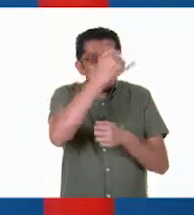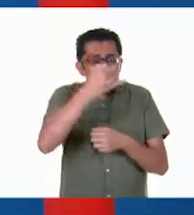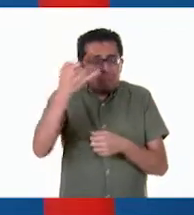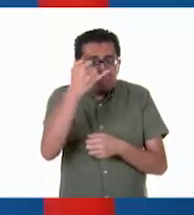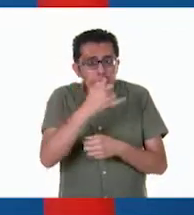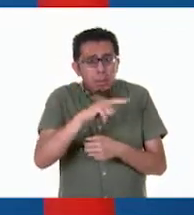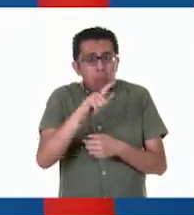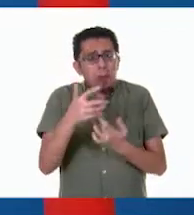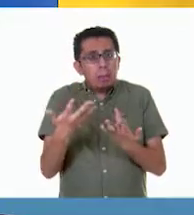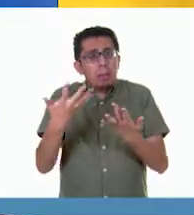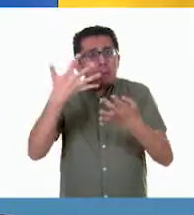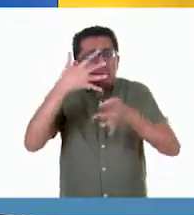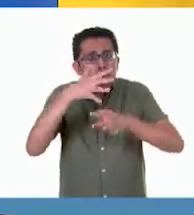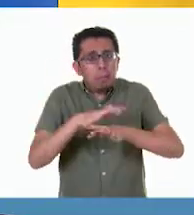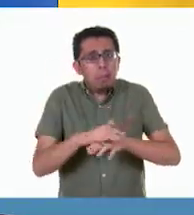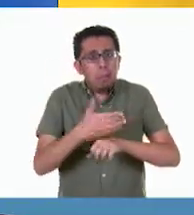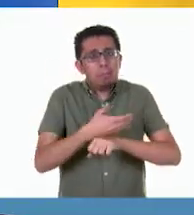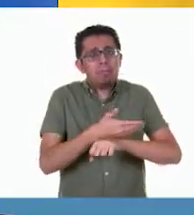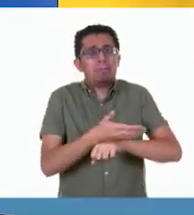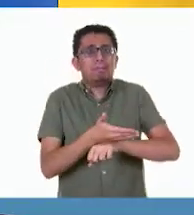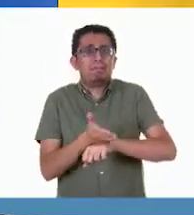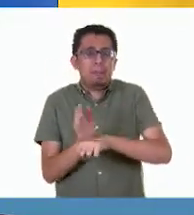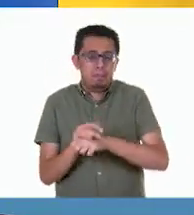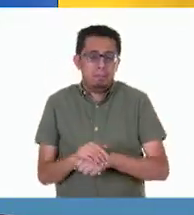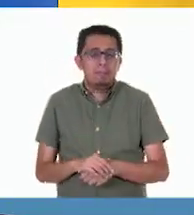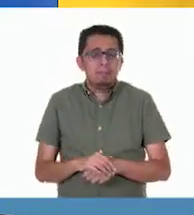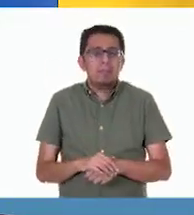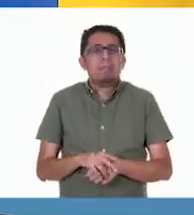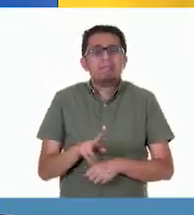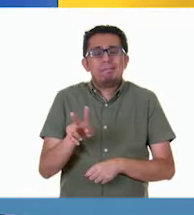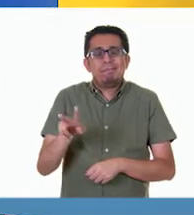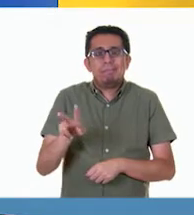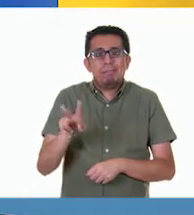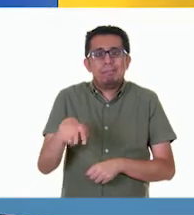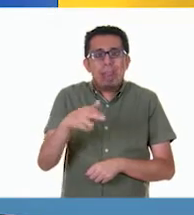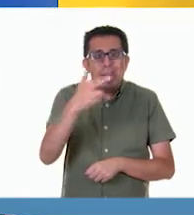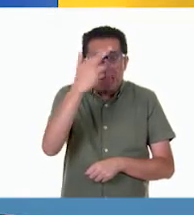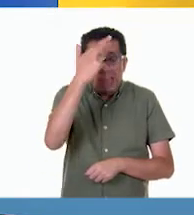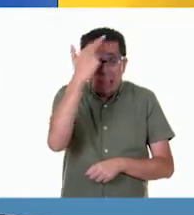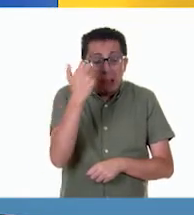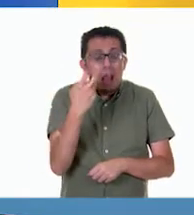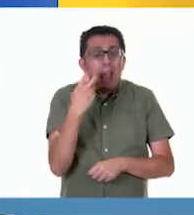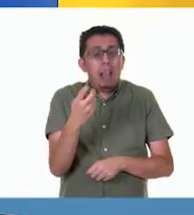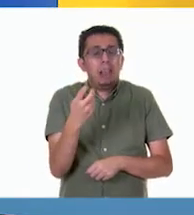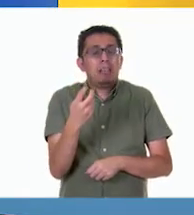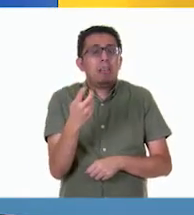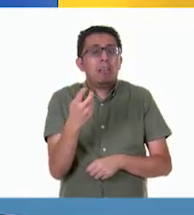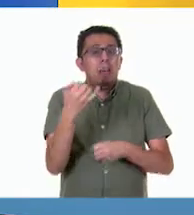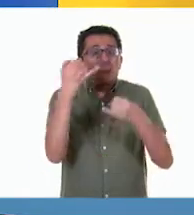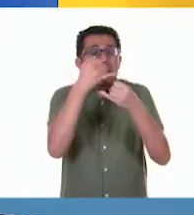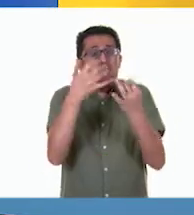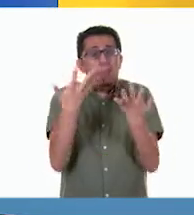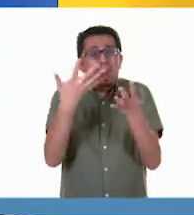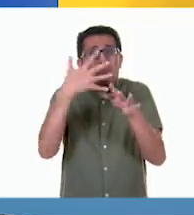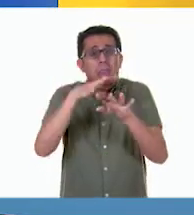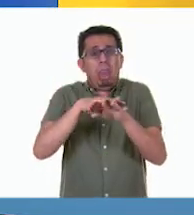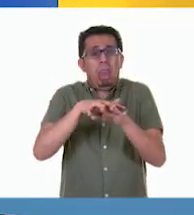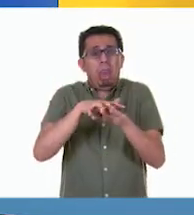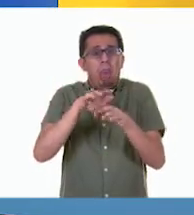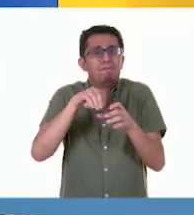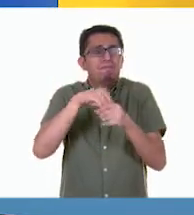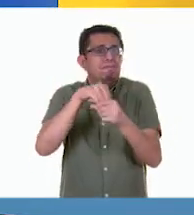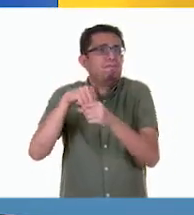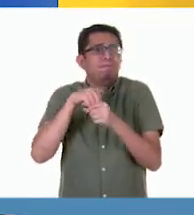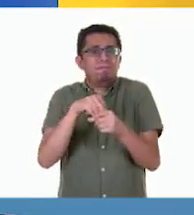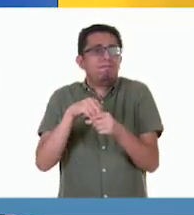juntarlas todas. Te entiendo, Jenny. Además de tardado, en la gráfica estarían muy encimados los robots y ya no se